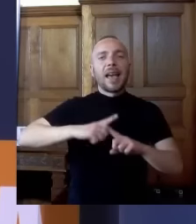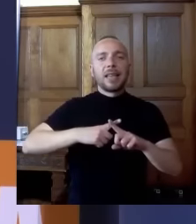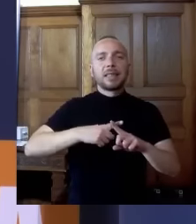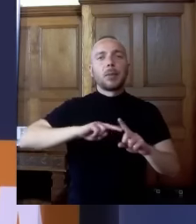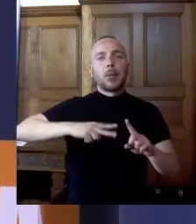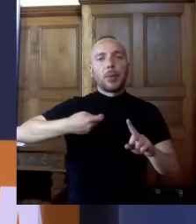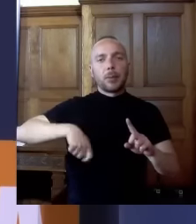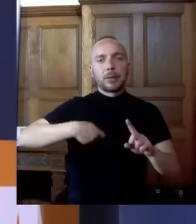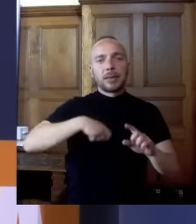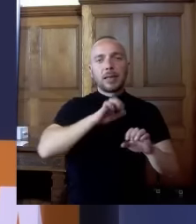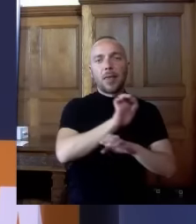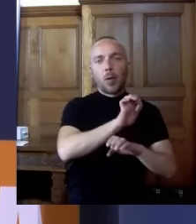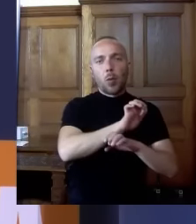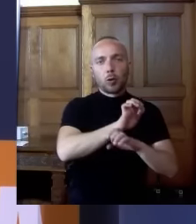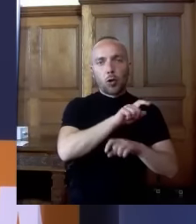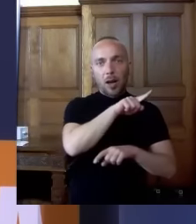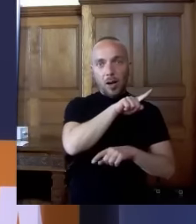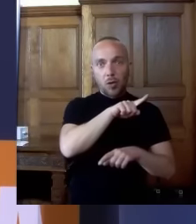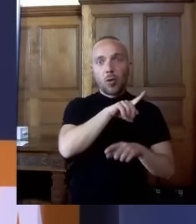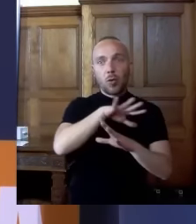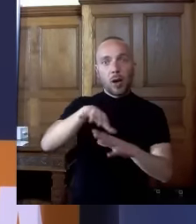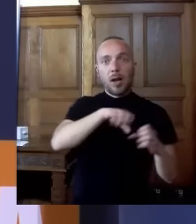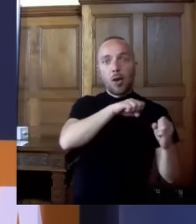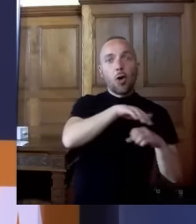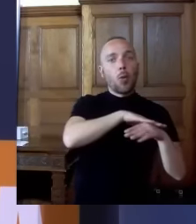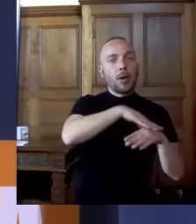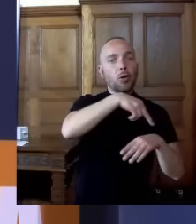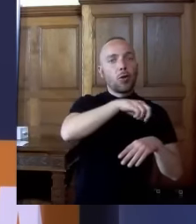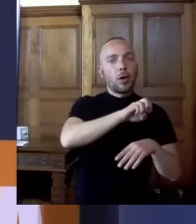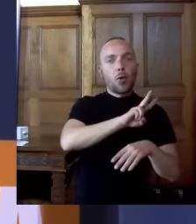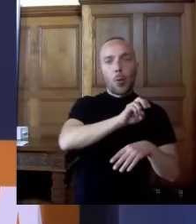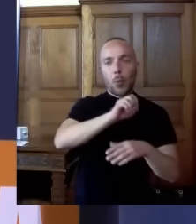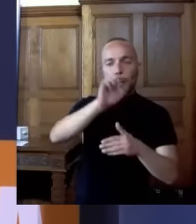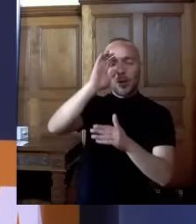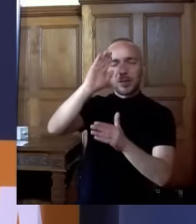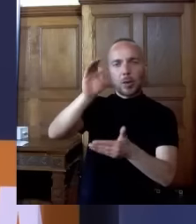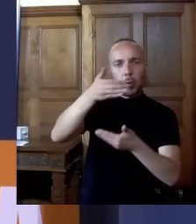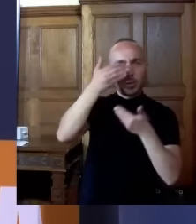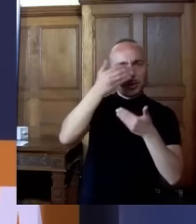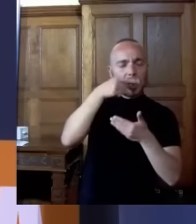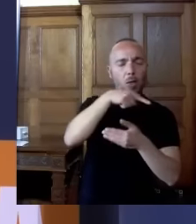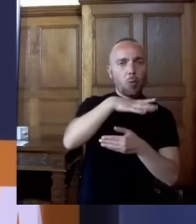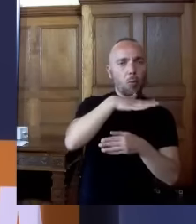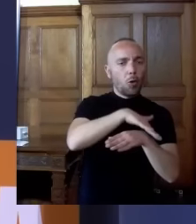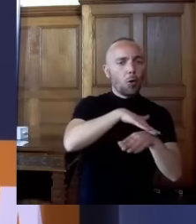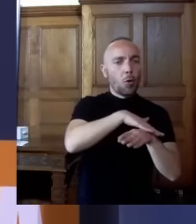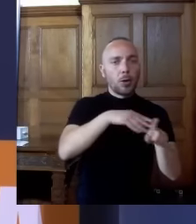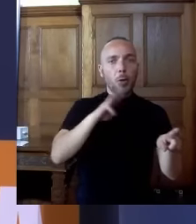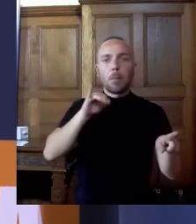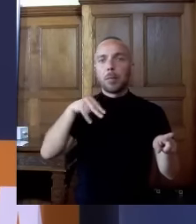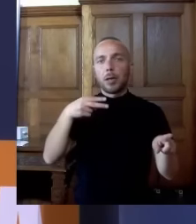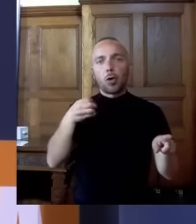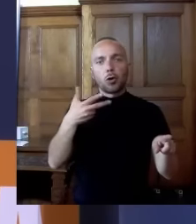secuestrado por el gobierno ecuatoriano de noboa después de que ese gobierno se atreviese a hacer lo que ni pinochet ni